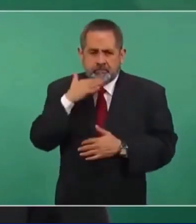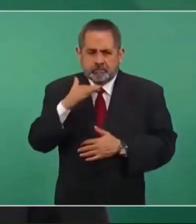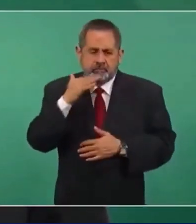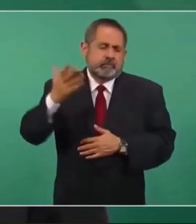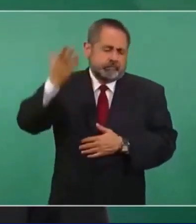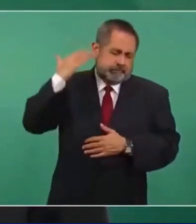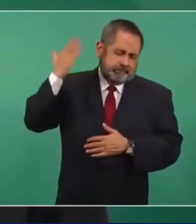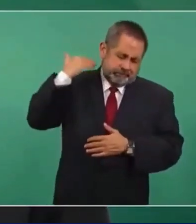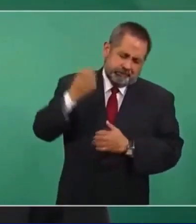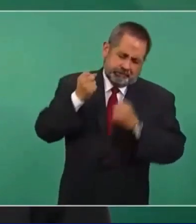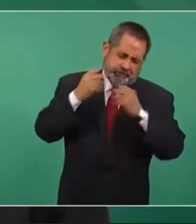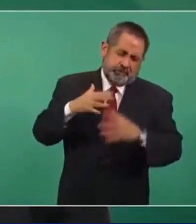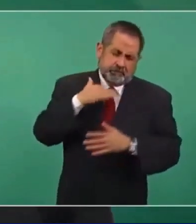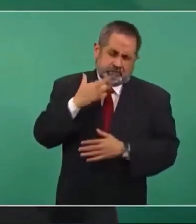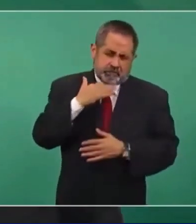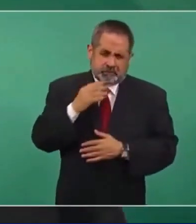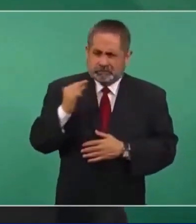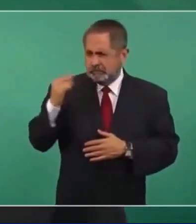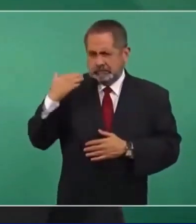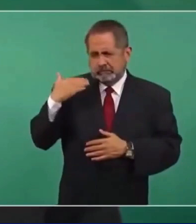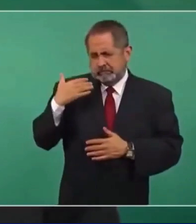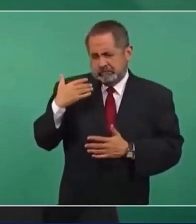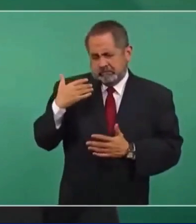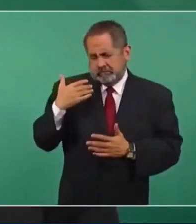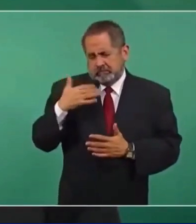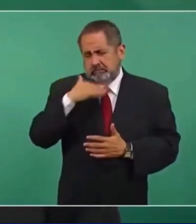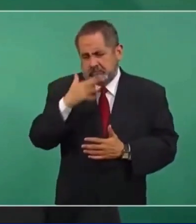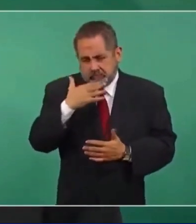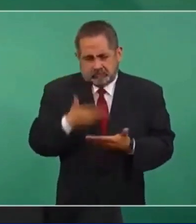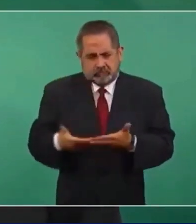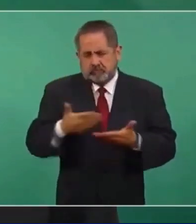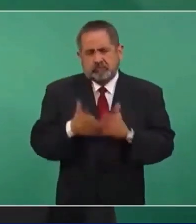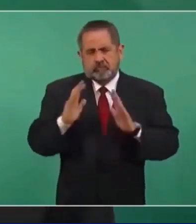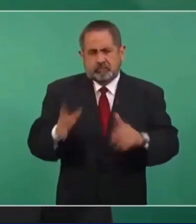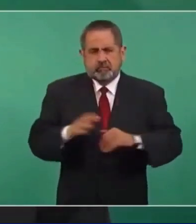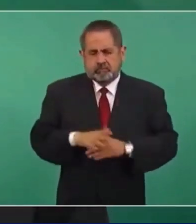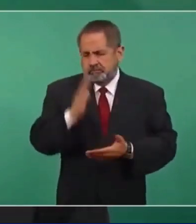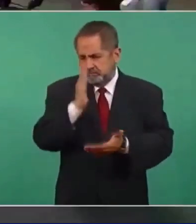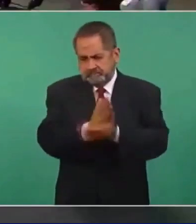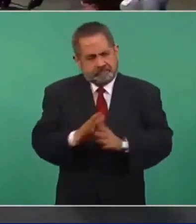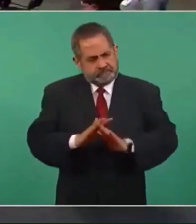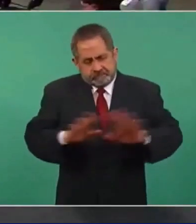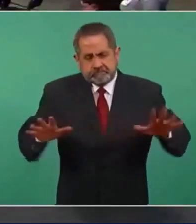imperaba hace poco. Ya eso se terminó.